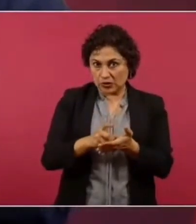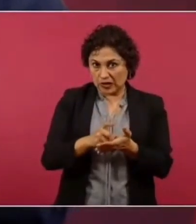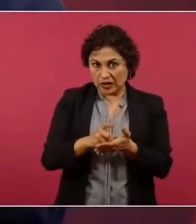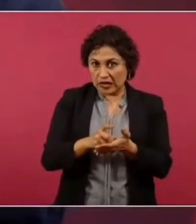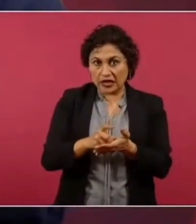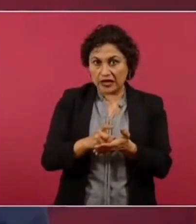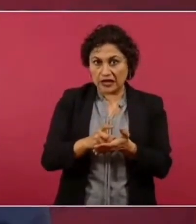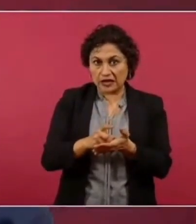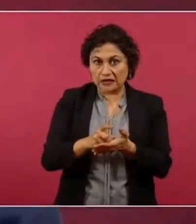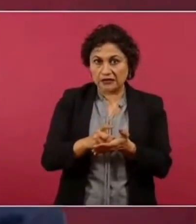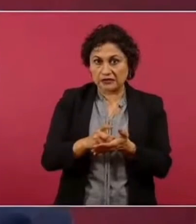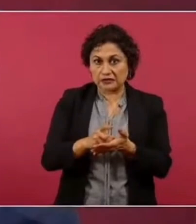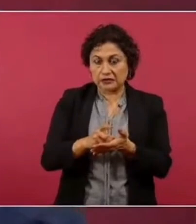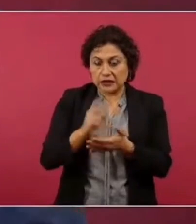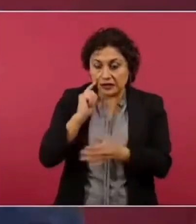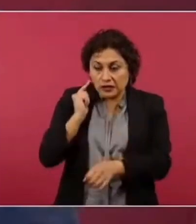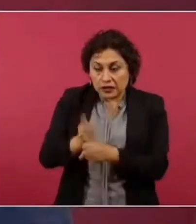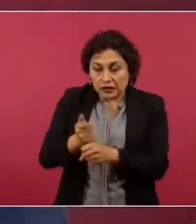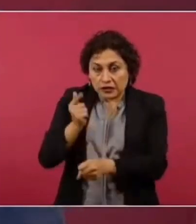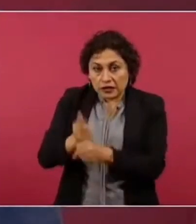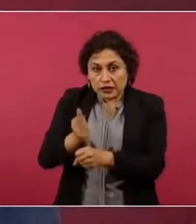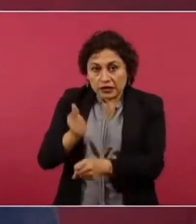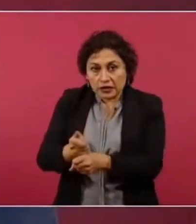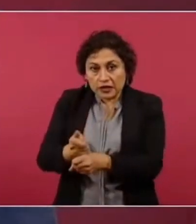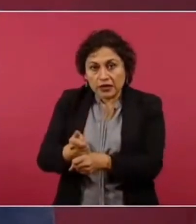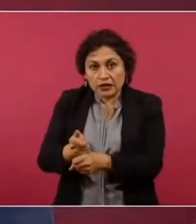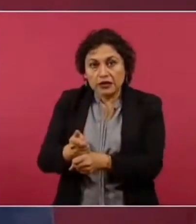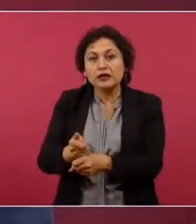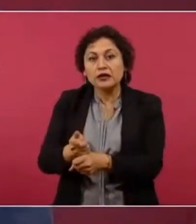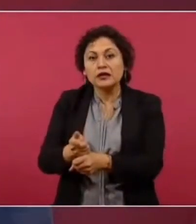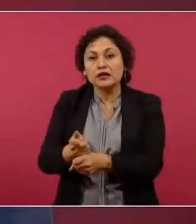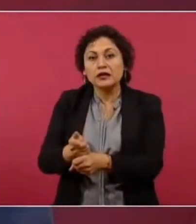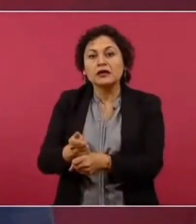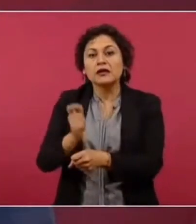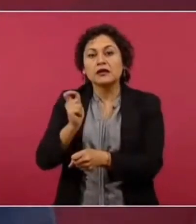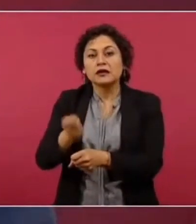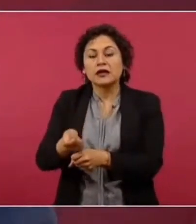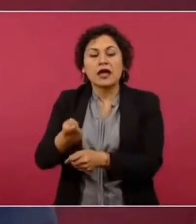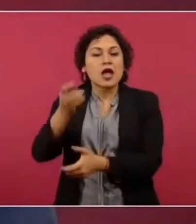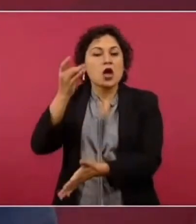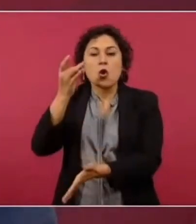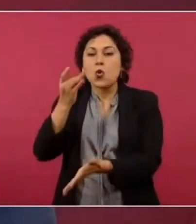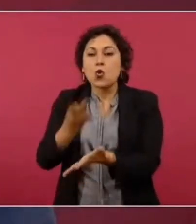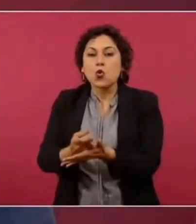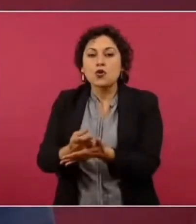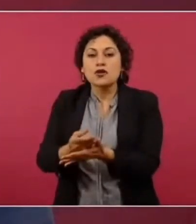se destinen en exclusiva a usos médicos.